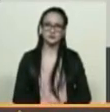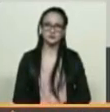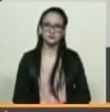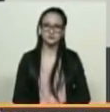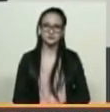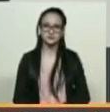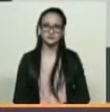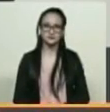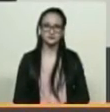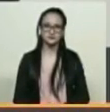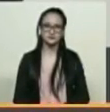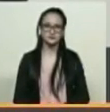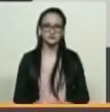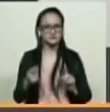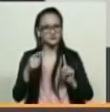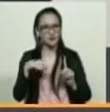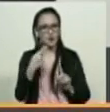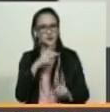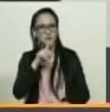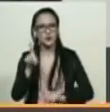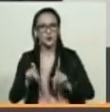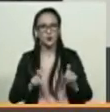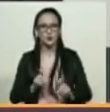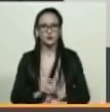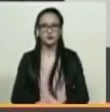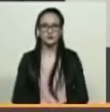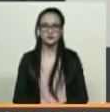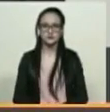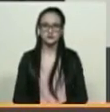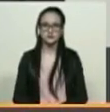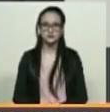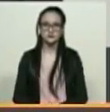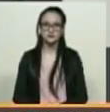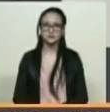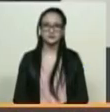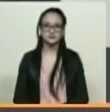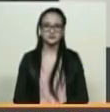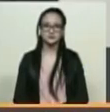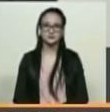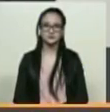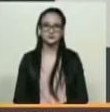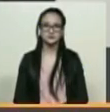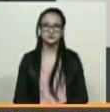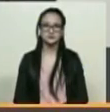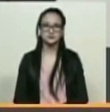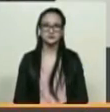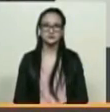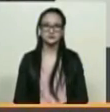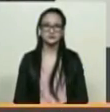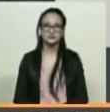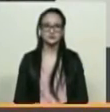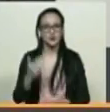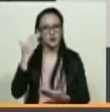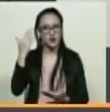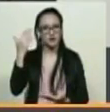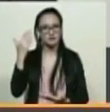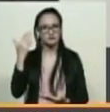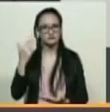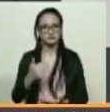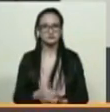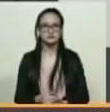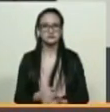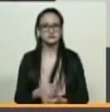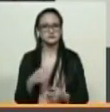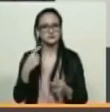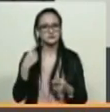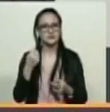pregunta. Unión Radio, Sonsire Luna. Hola, Sonsire. Hola, ministro. ¿Cómo le va? Ministro, varias